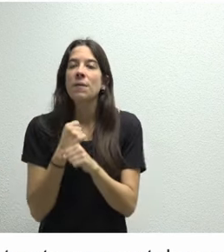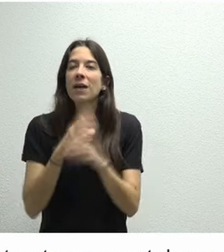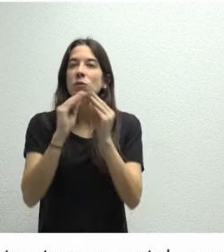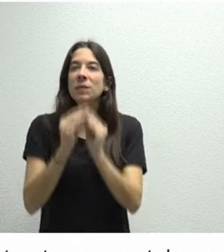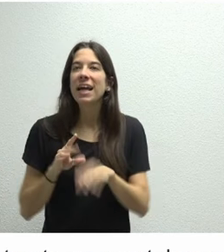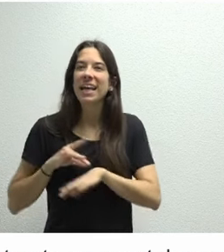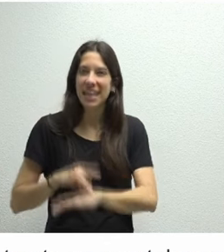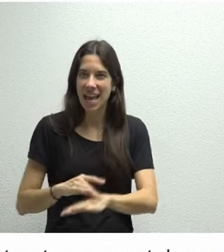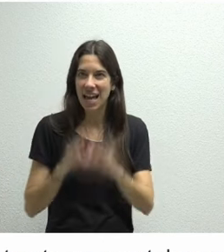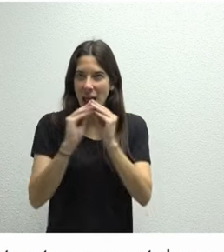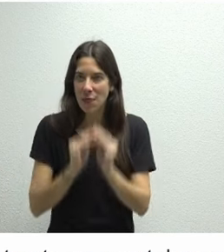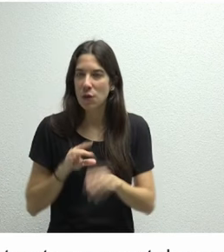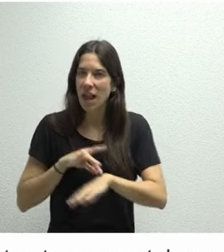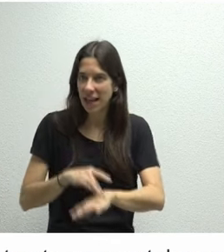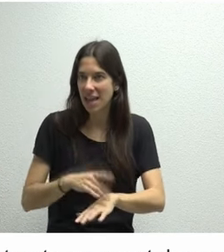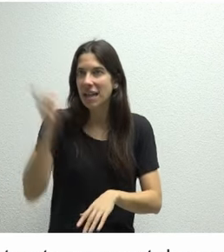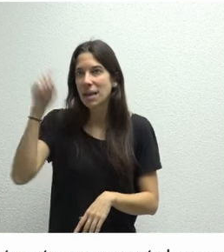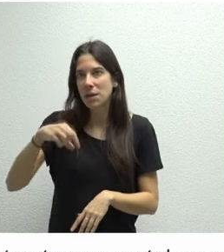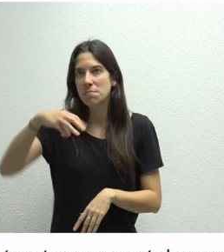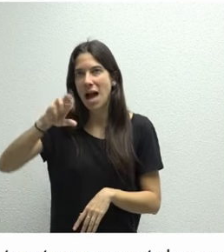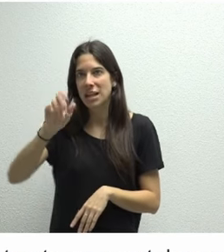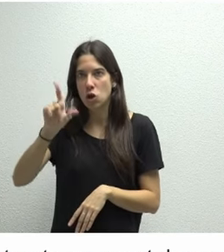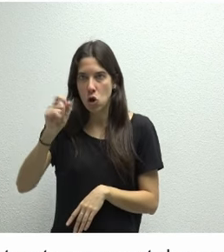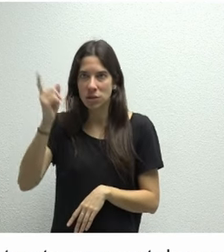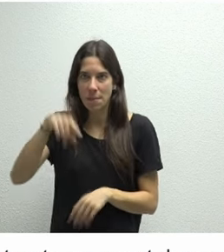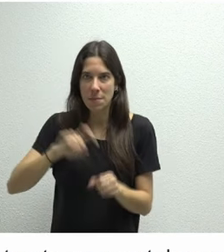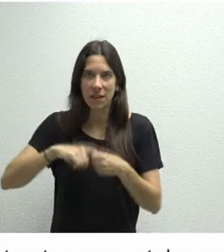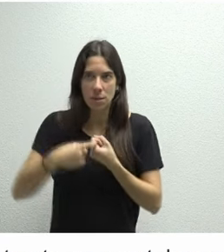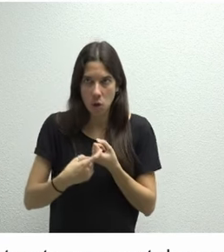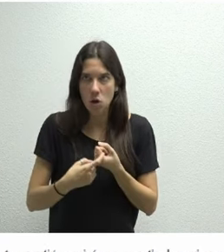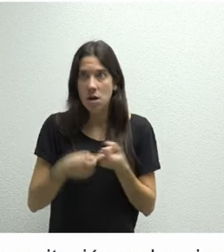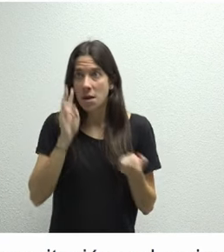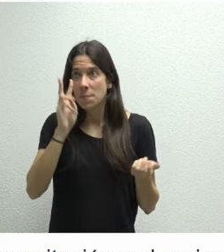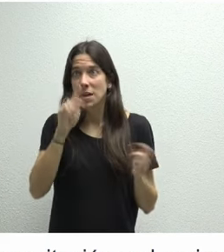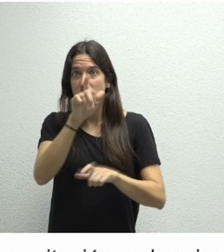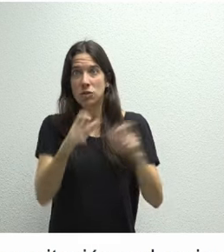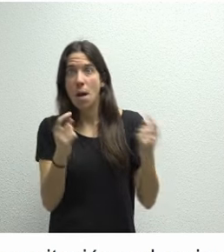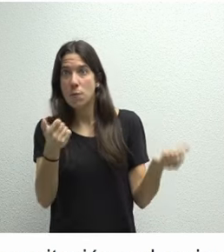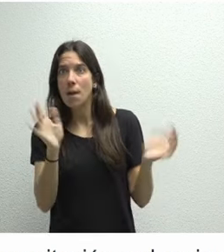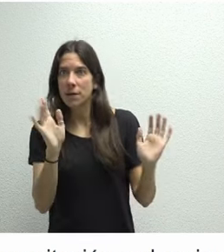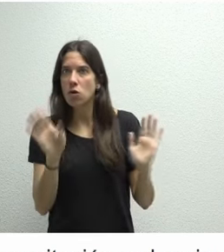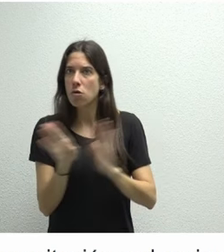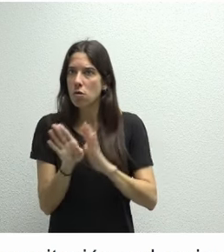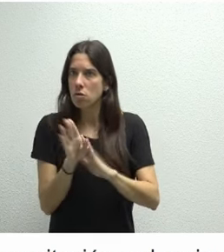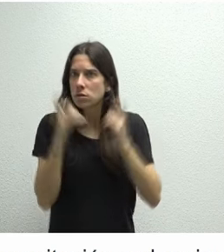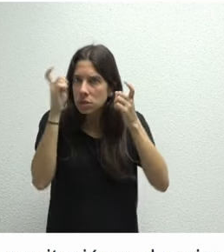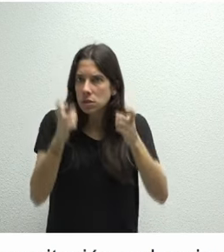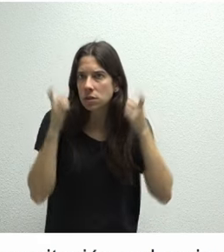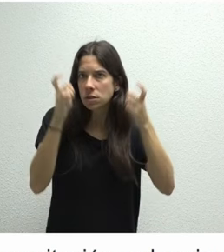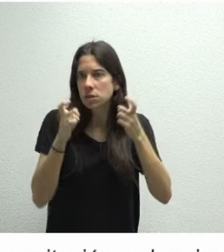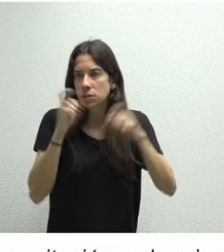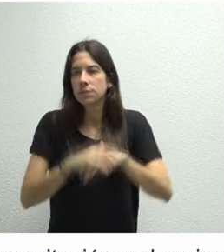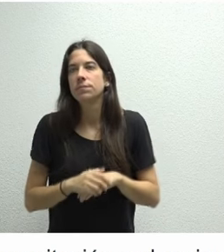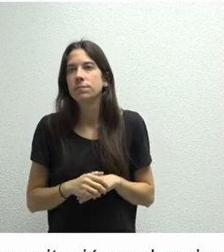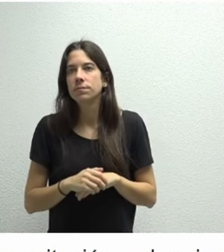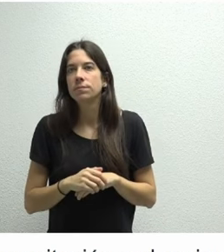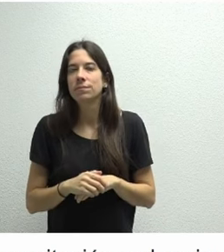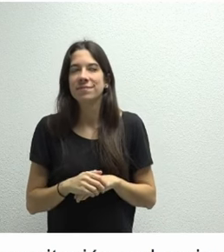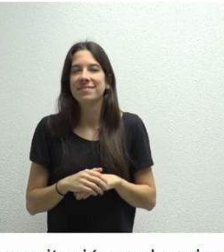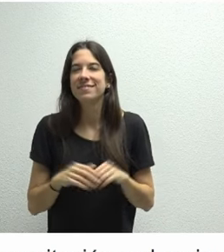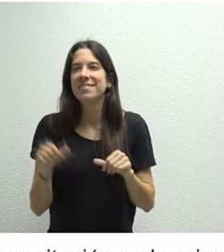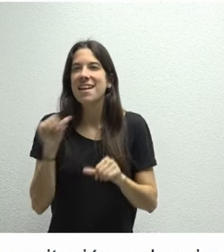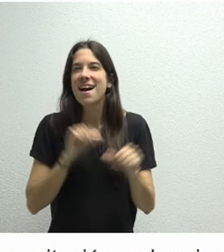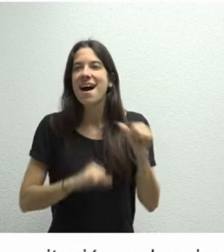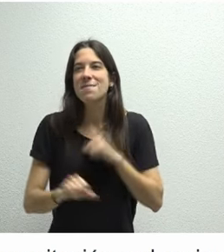donde también estaba marilo eh Y la porque veis que somos pocos pero persistentes entonces a partir del